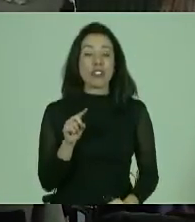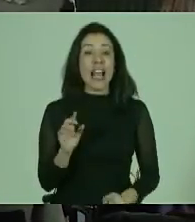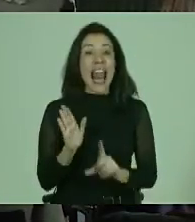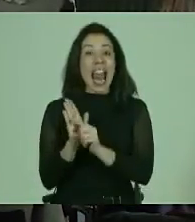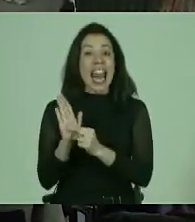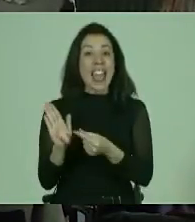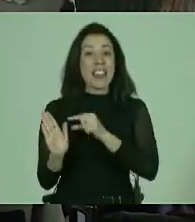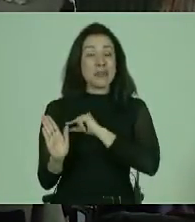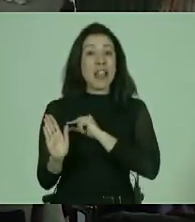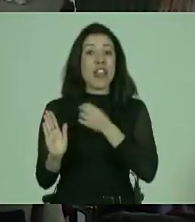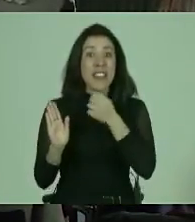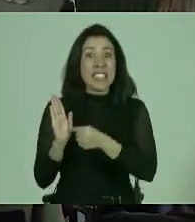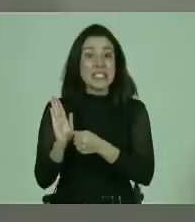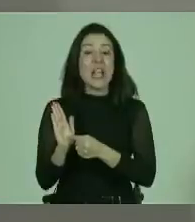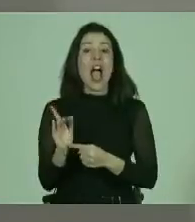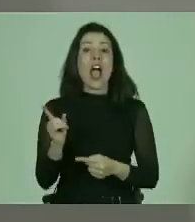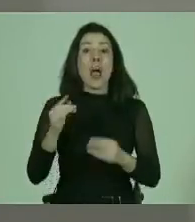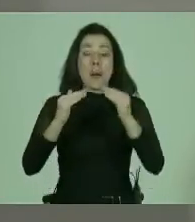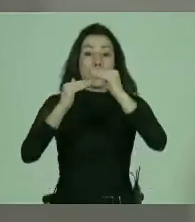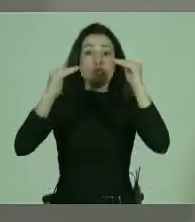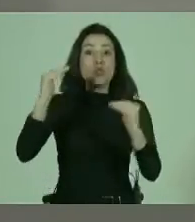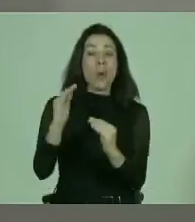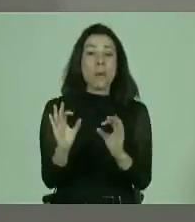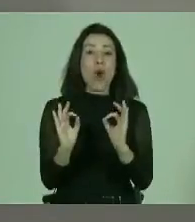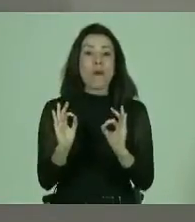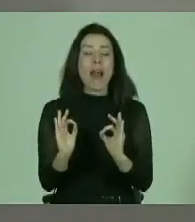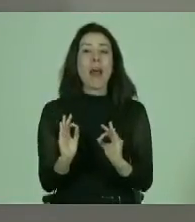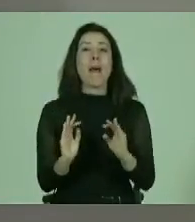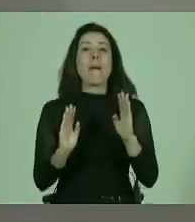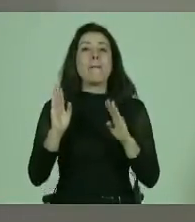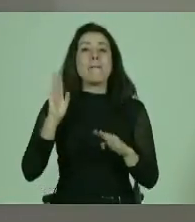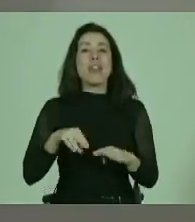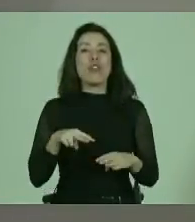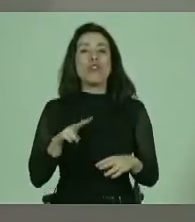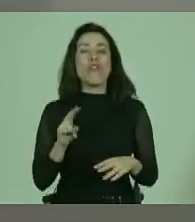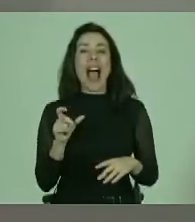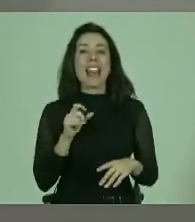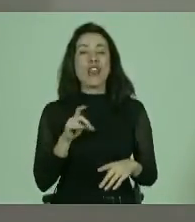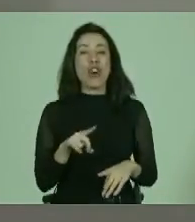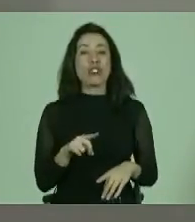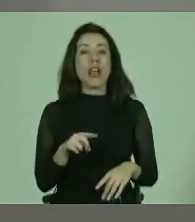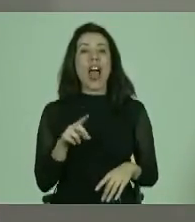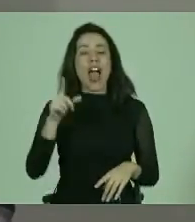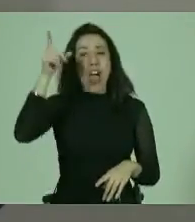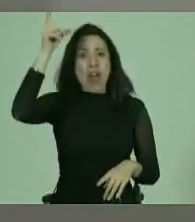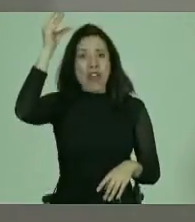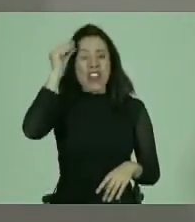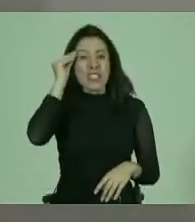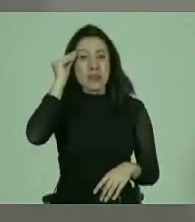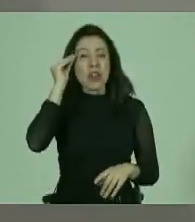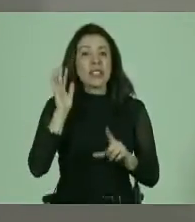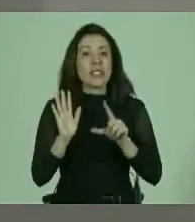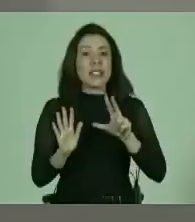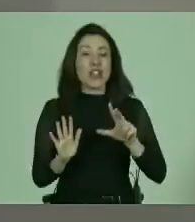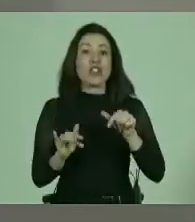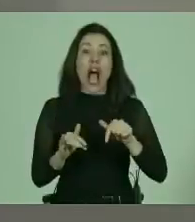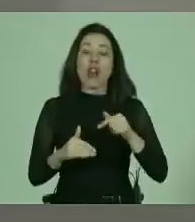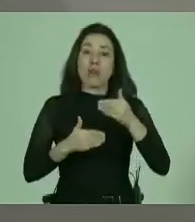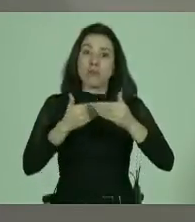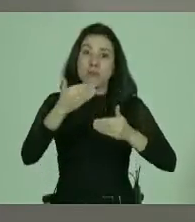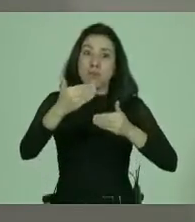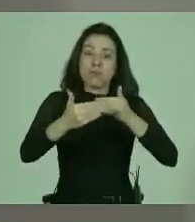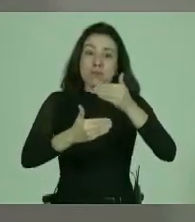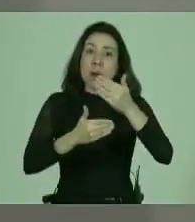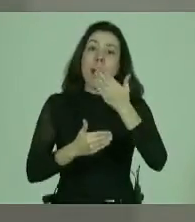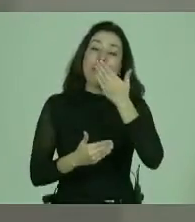sus normales y minusválidos en la del 70 disminuidos en la del 78 y luego bueno hemos ido mejorando